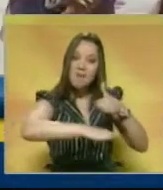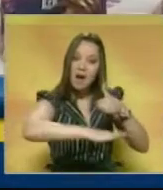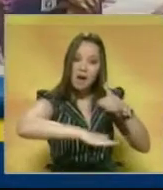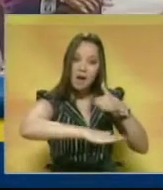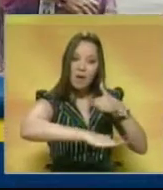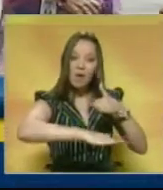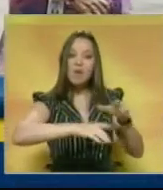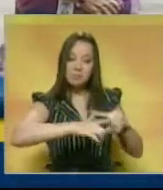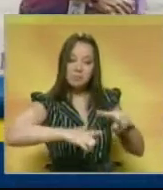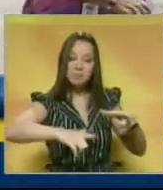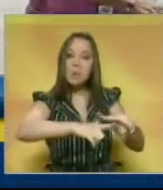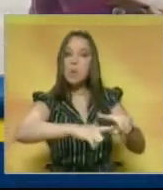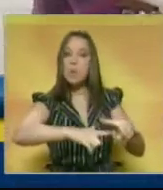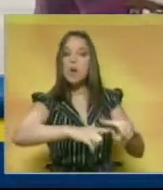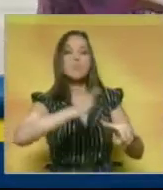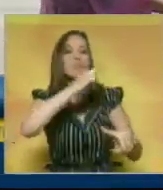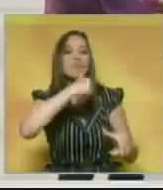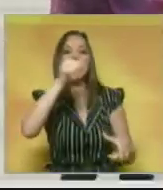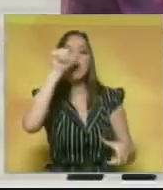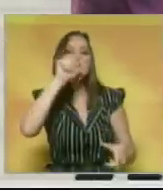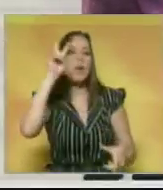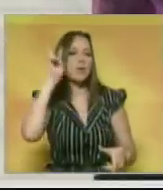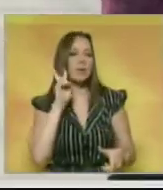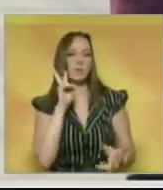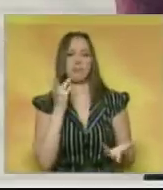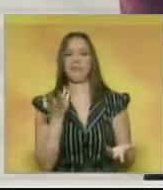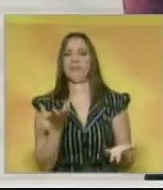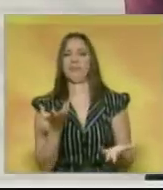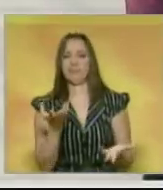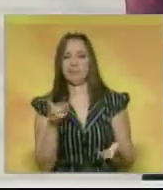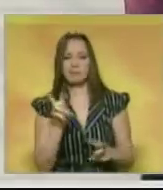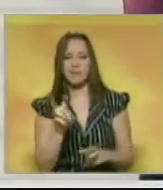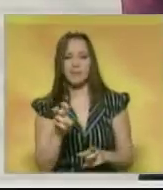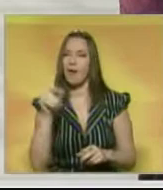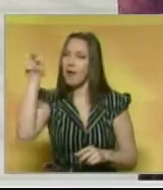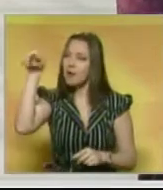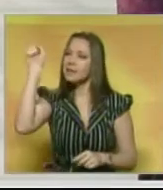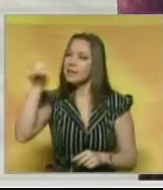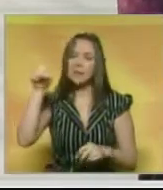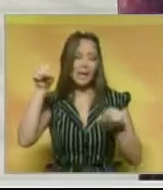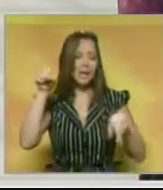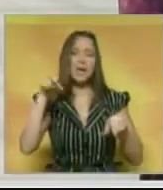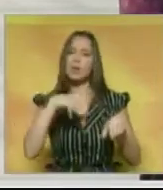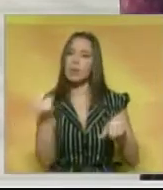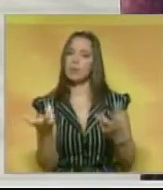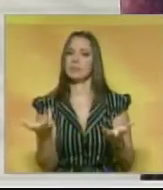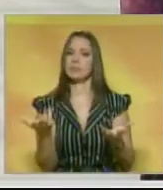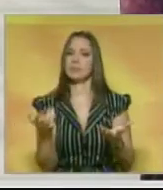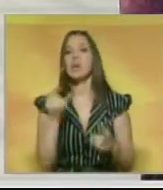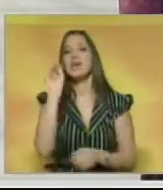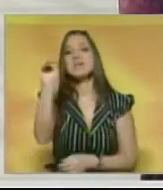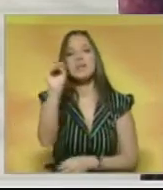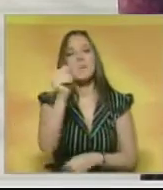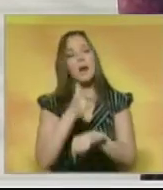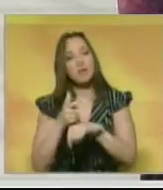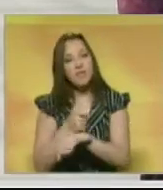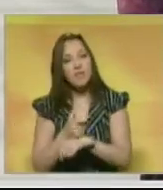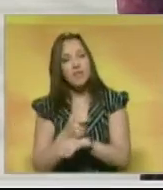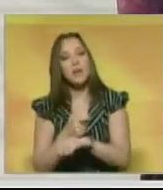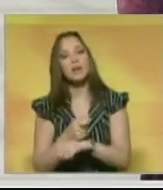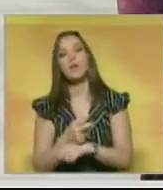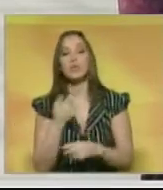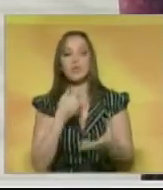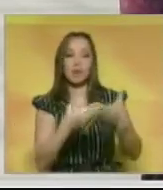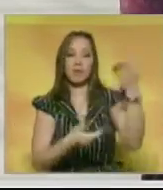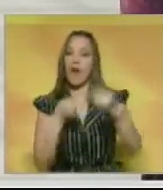no estarían teniendo agua potable. Por esto hace el llamado al gobierno nacional para que responda a este recurso interpuesto en los